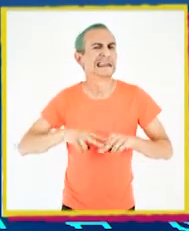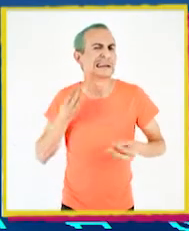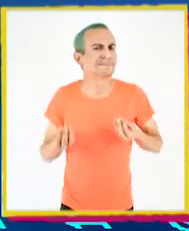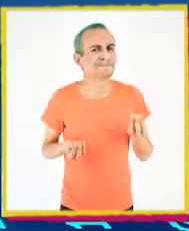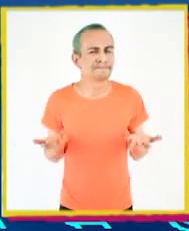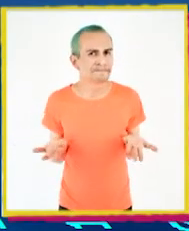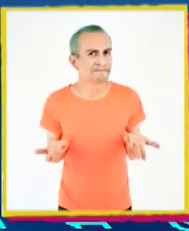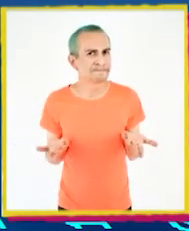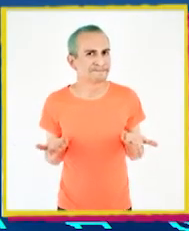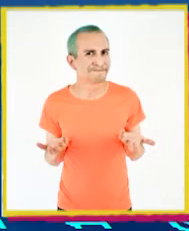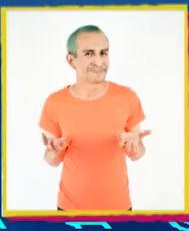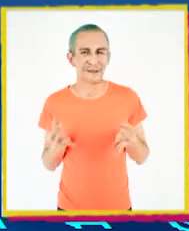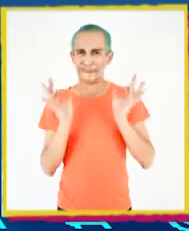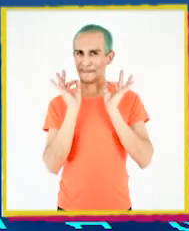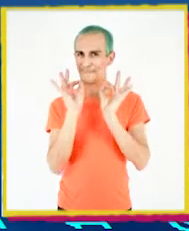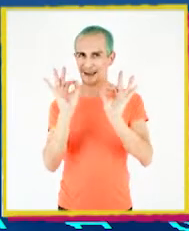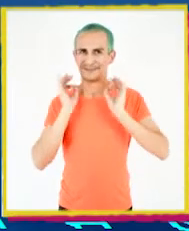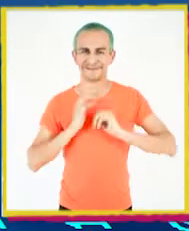hacer ahora?